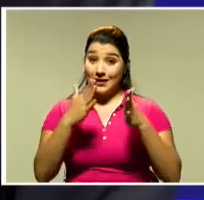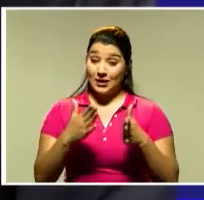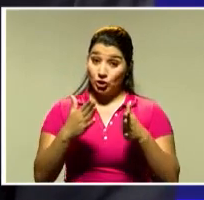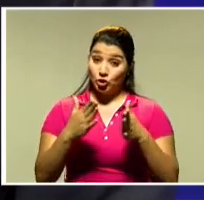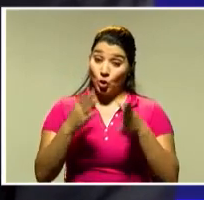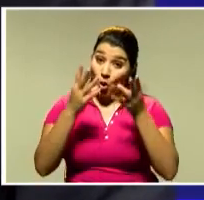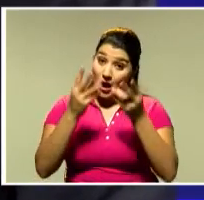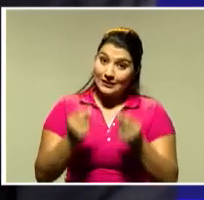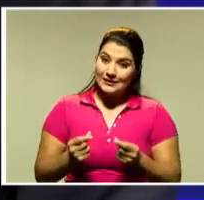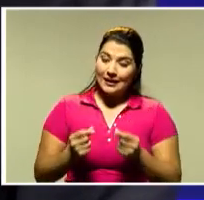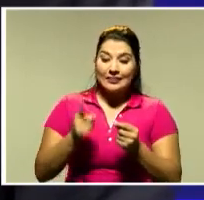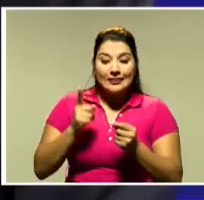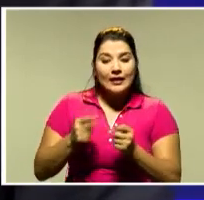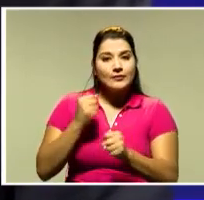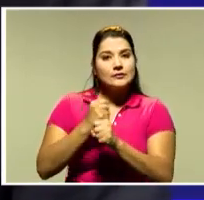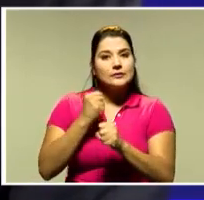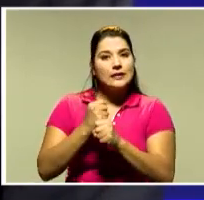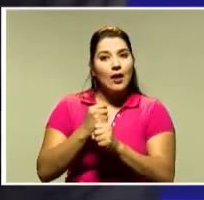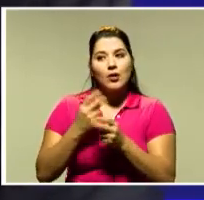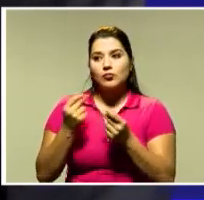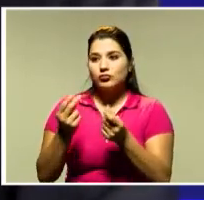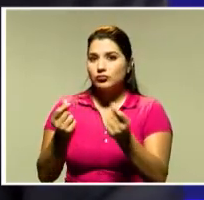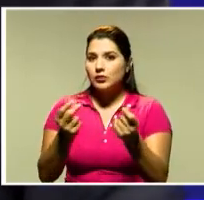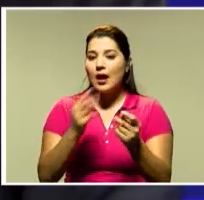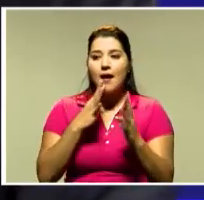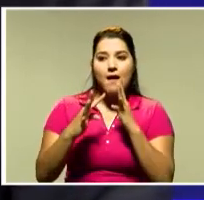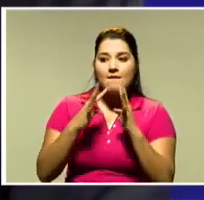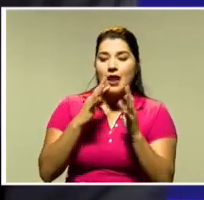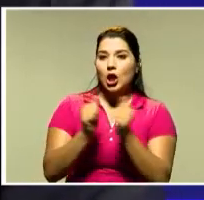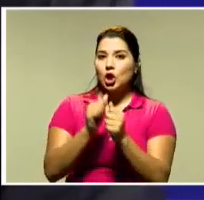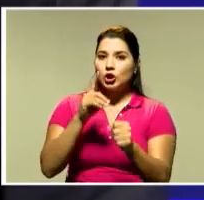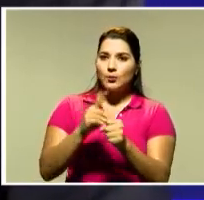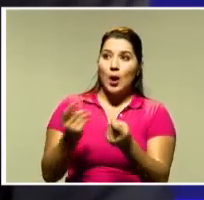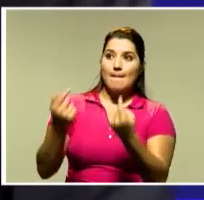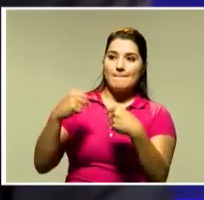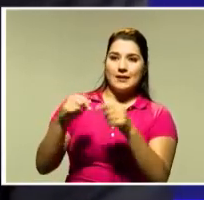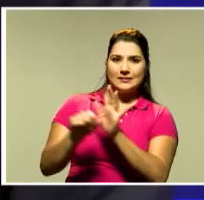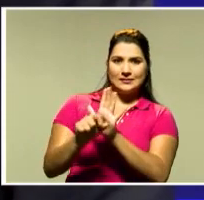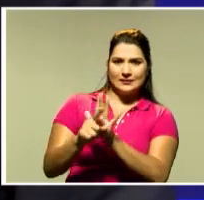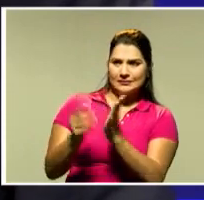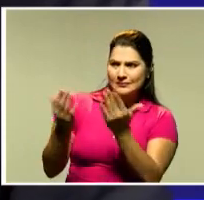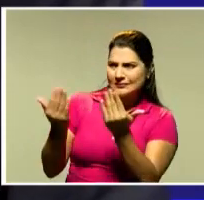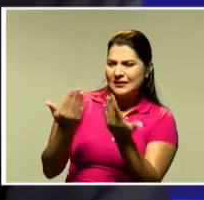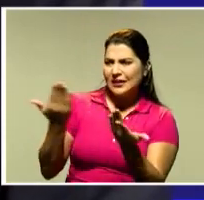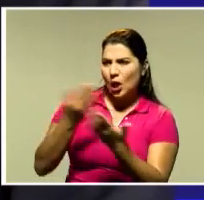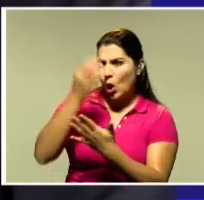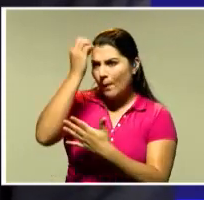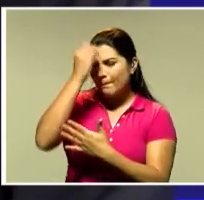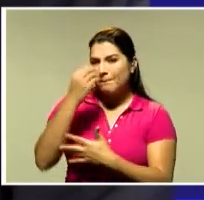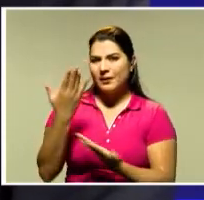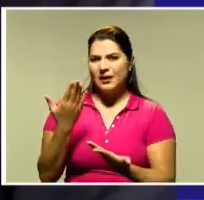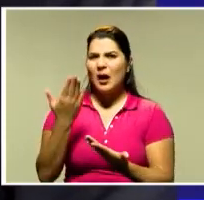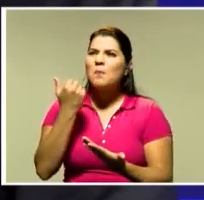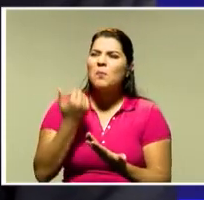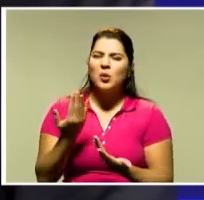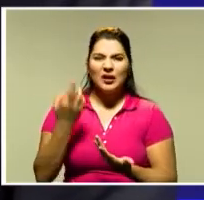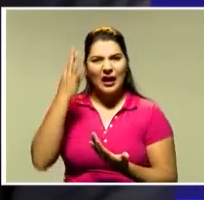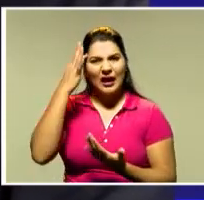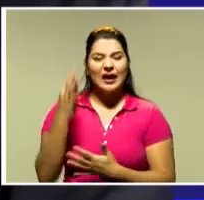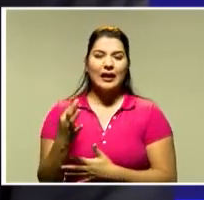de apurarse a conversar con los diputados, a venir al Congreso a contarnos sus impresiones sobre las razones por las